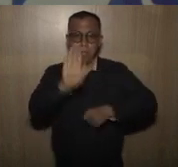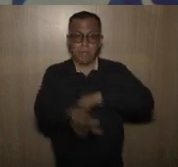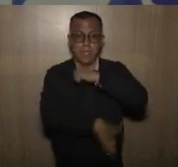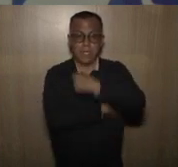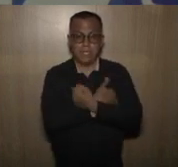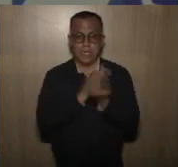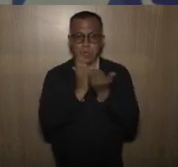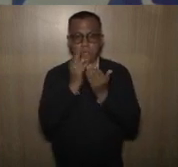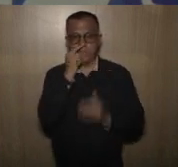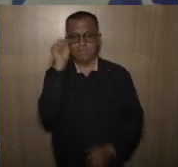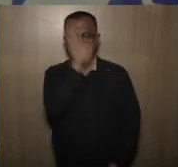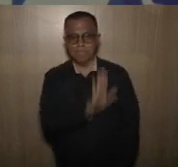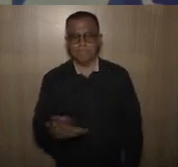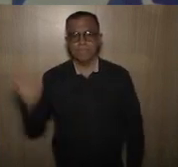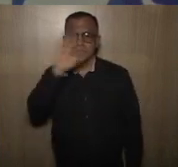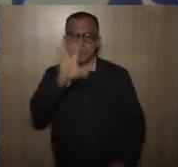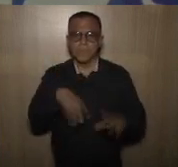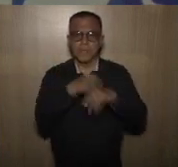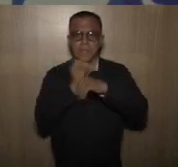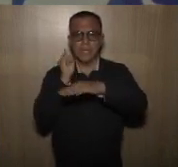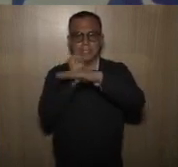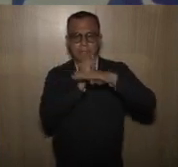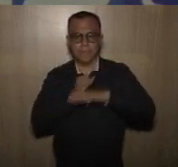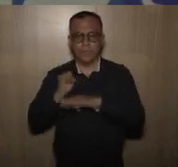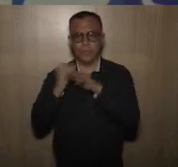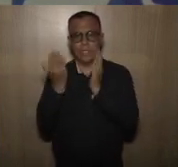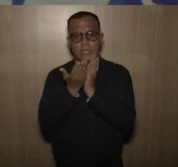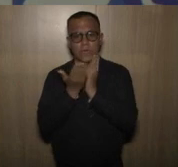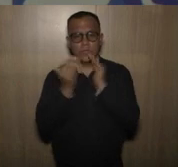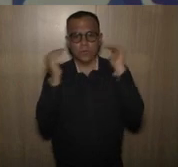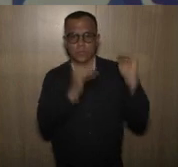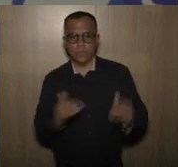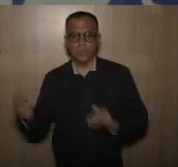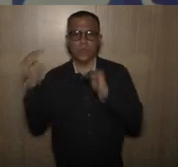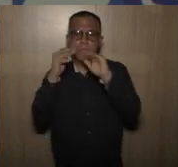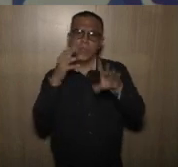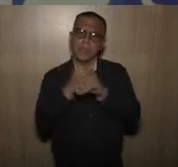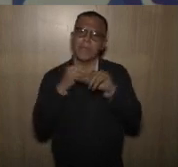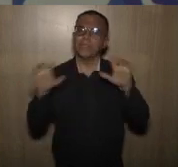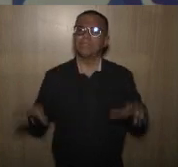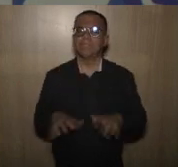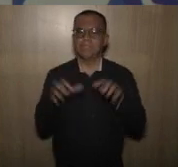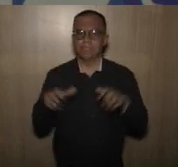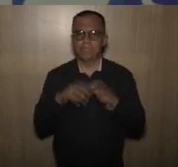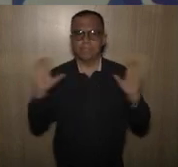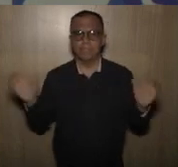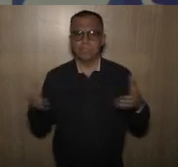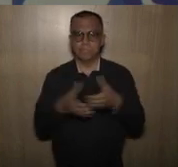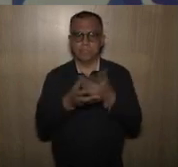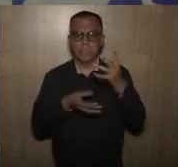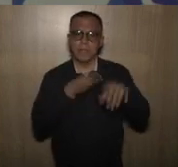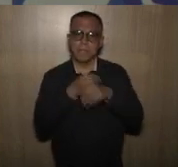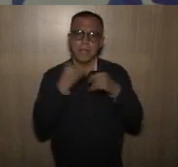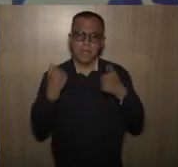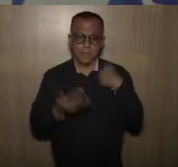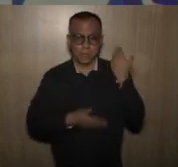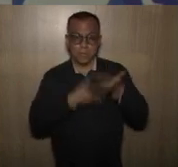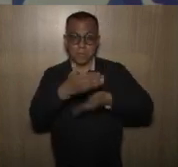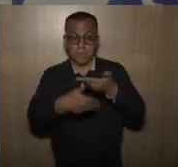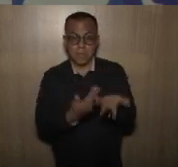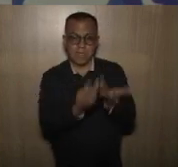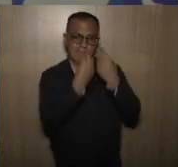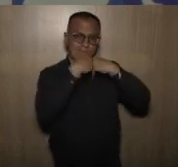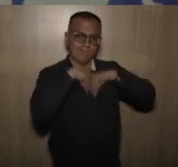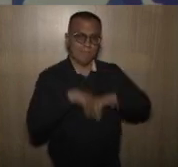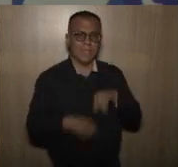de Educación Nacional, las instituciones de educación superior y demás actores del sector, y también la apropiación de